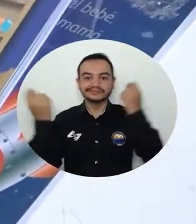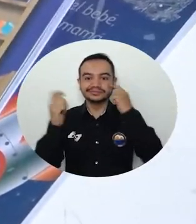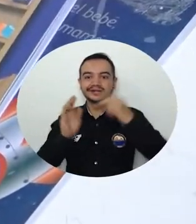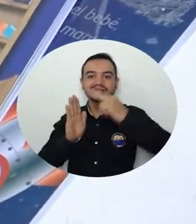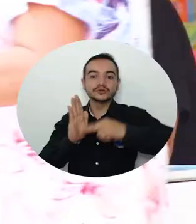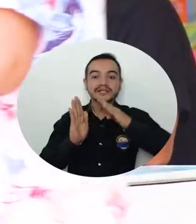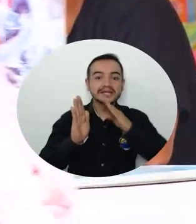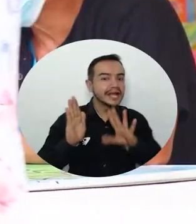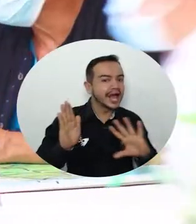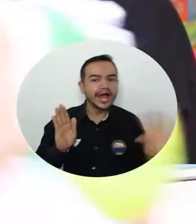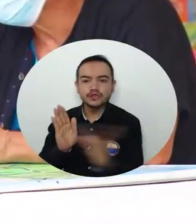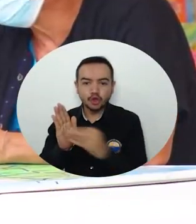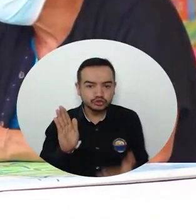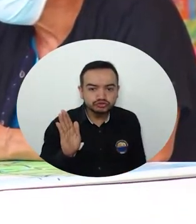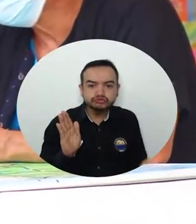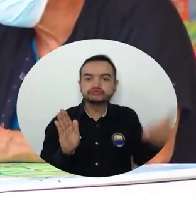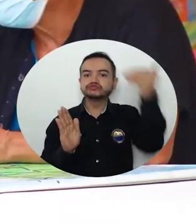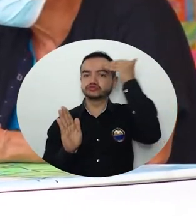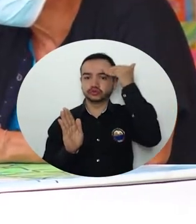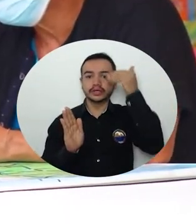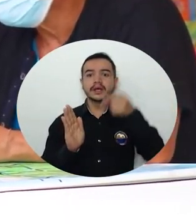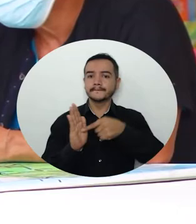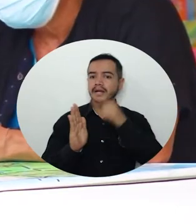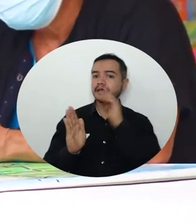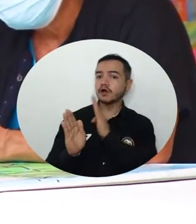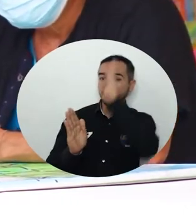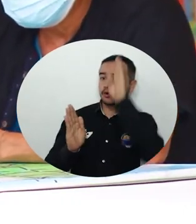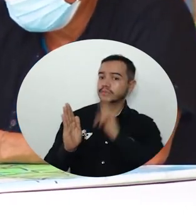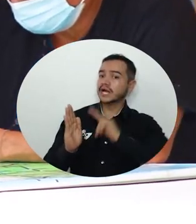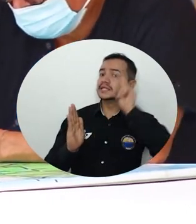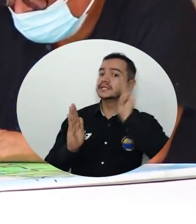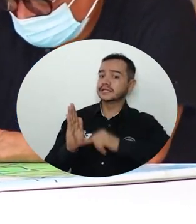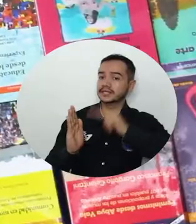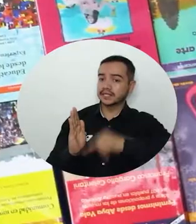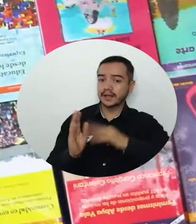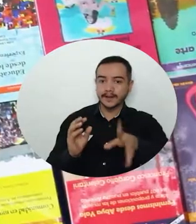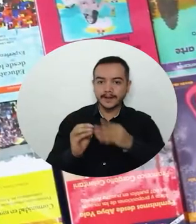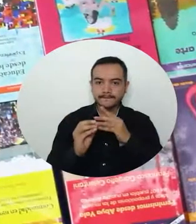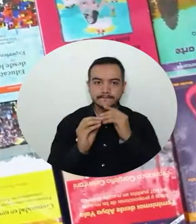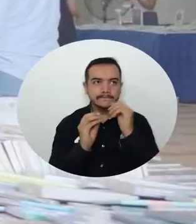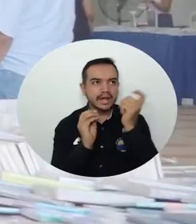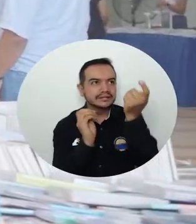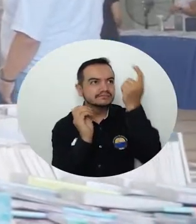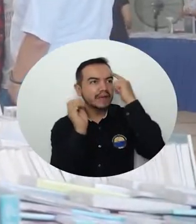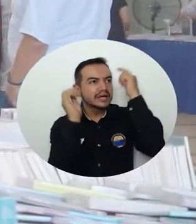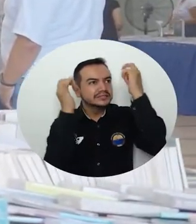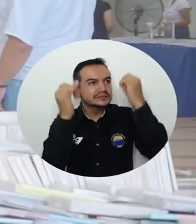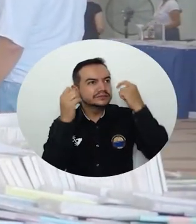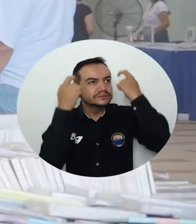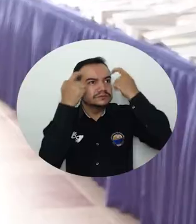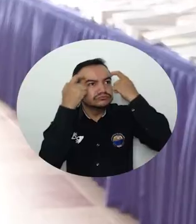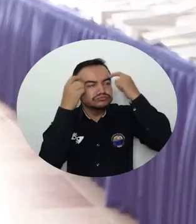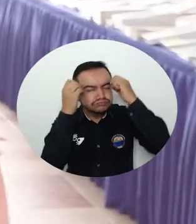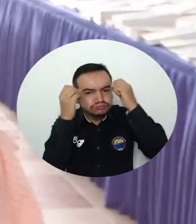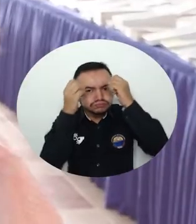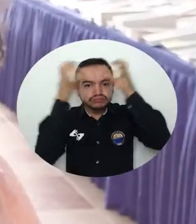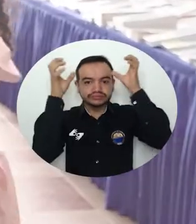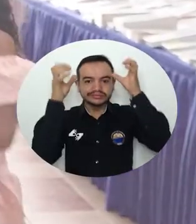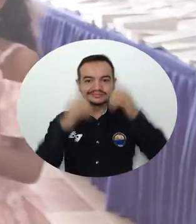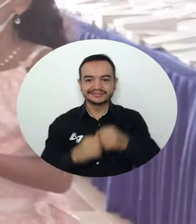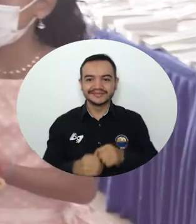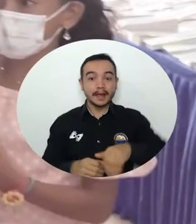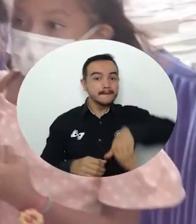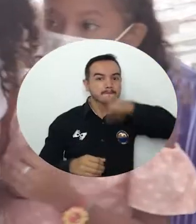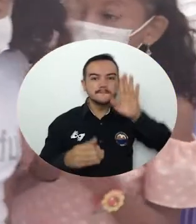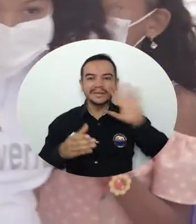lectura en todas las edades, como un importante hábito de crecimiento y desarrollo intelectual y humano. Aún